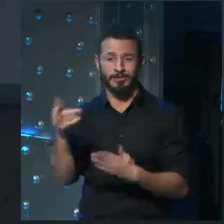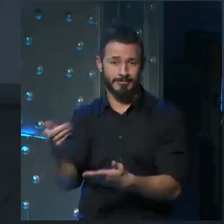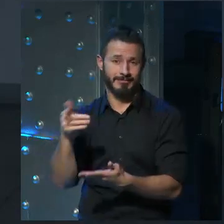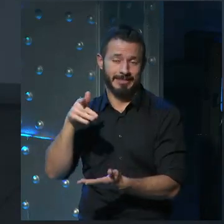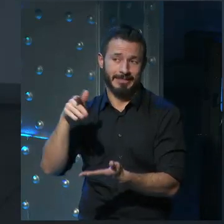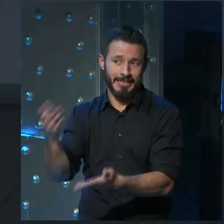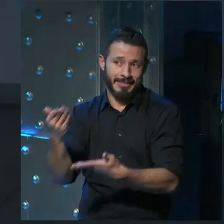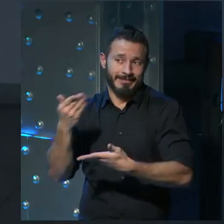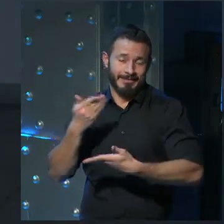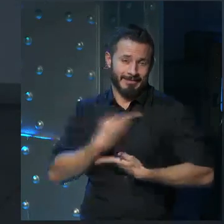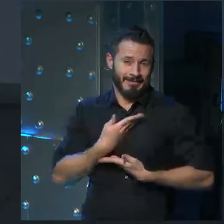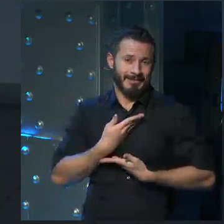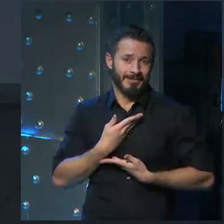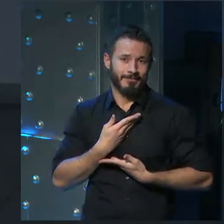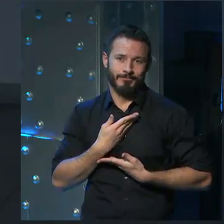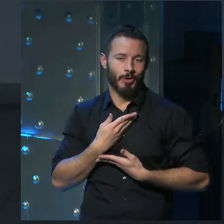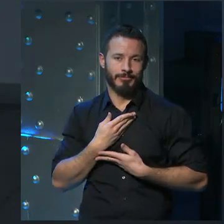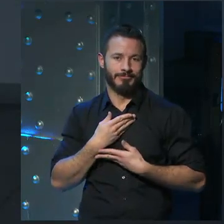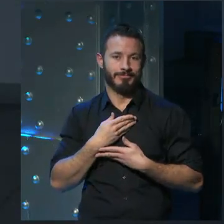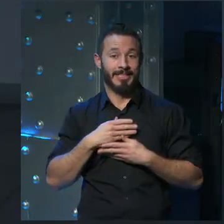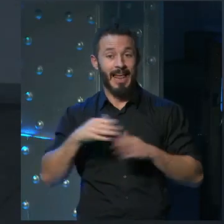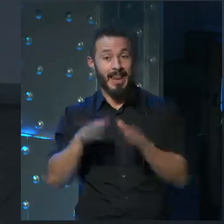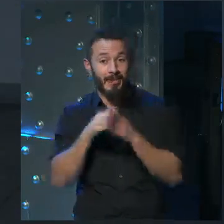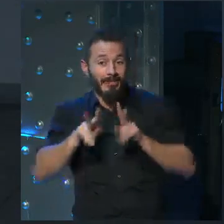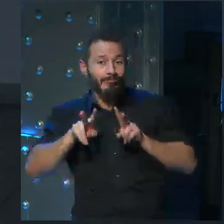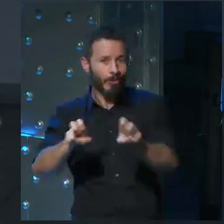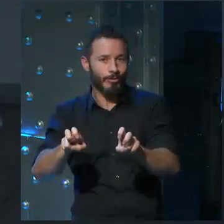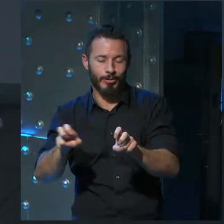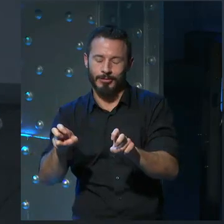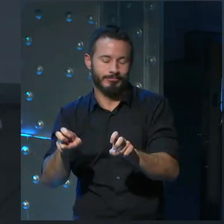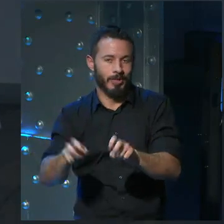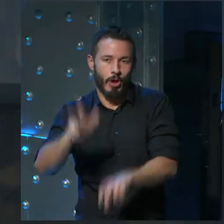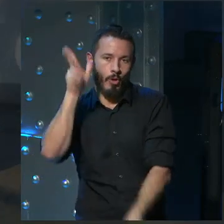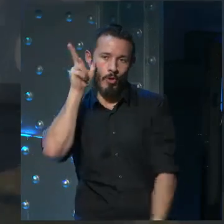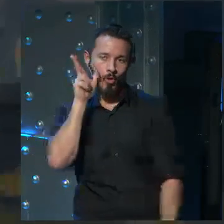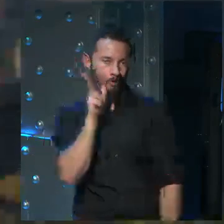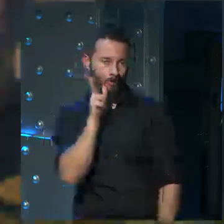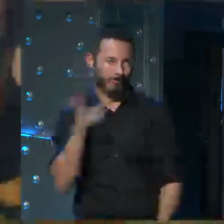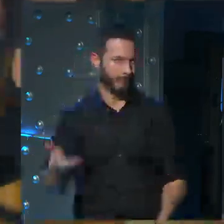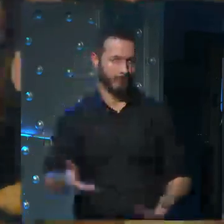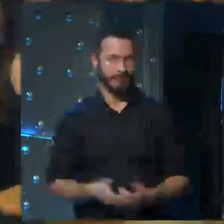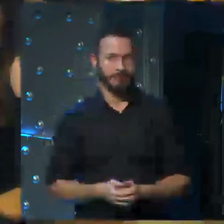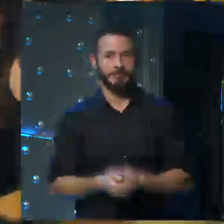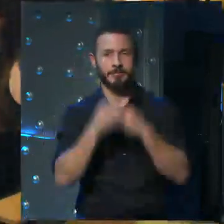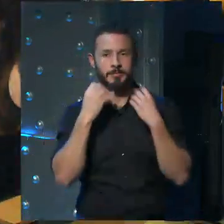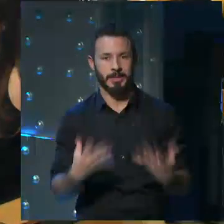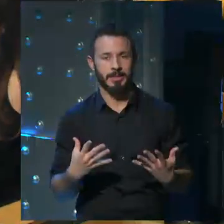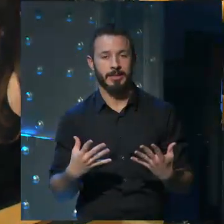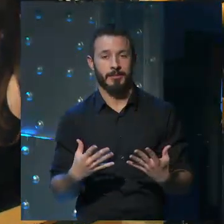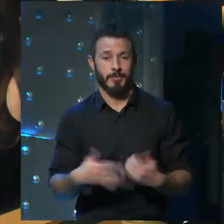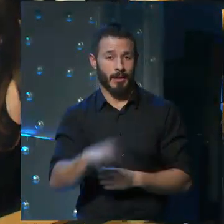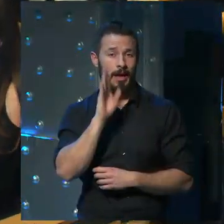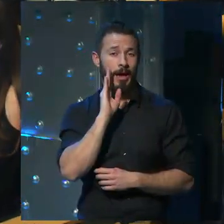debería decir, ese excelente prólogo que para nosotros realmente es un lujo contar con su apoyo. Bueno, como decía